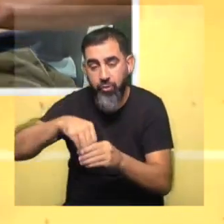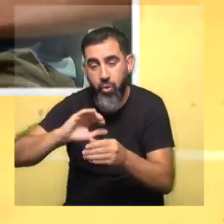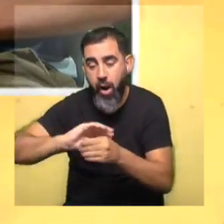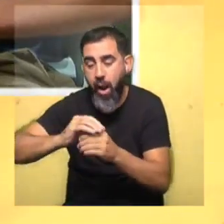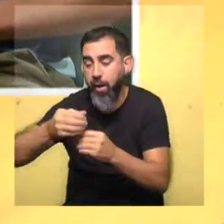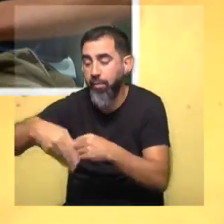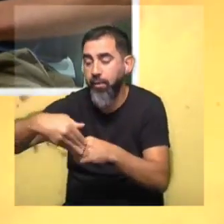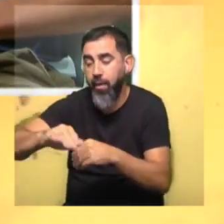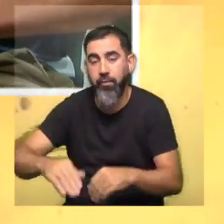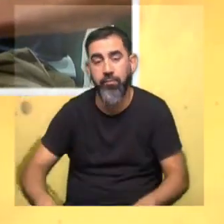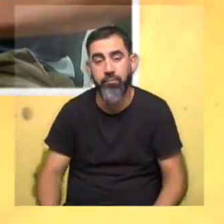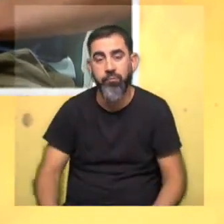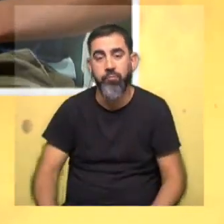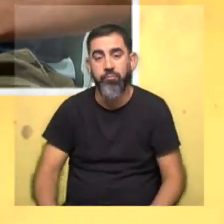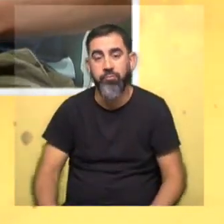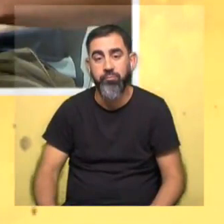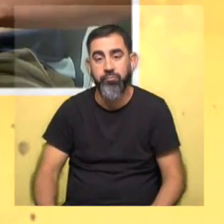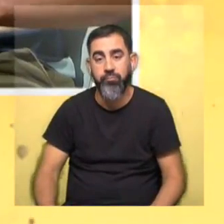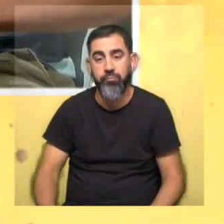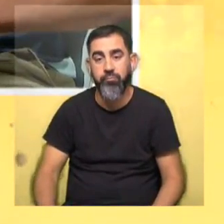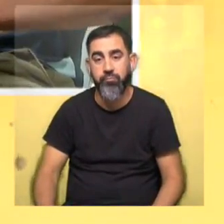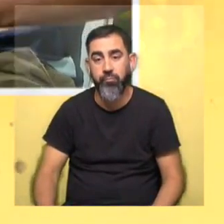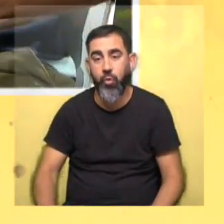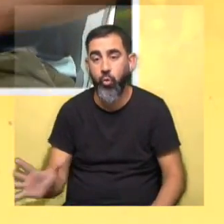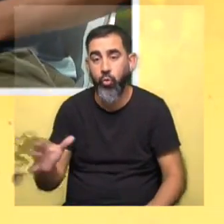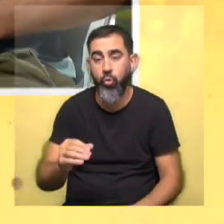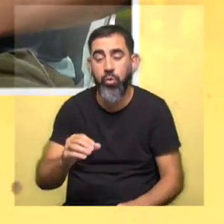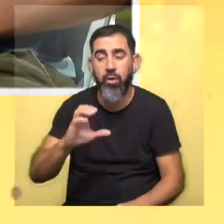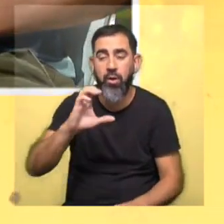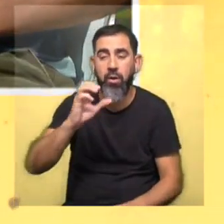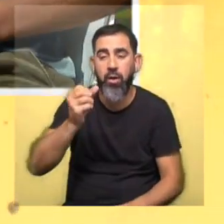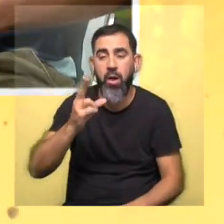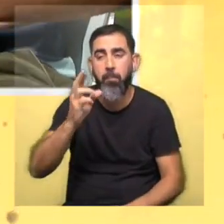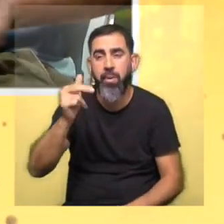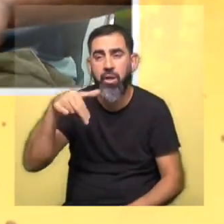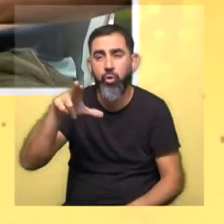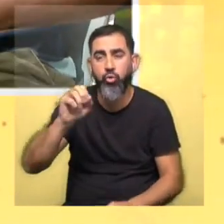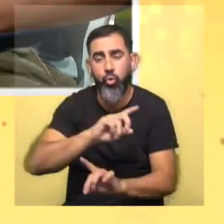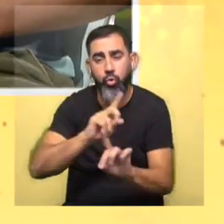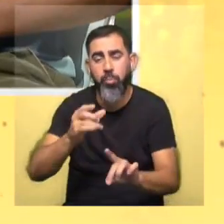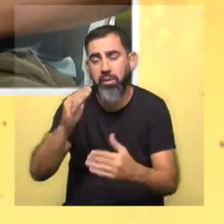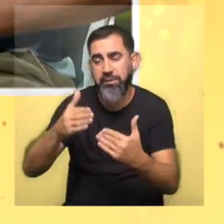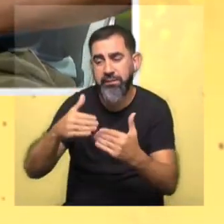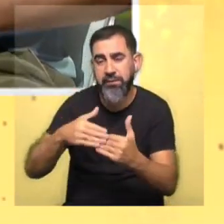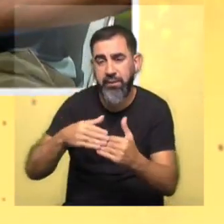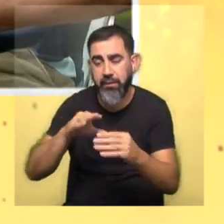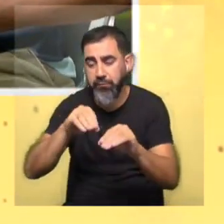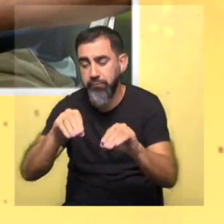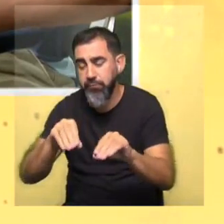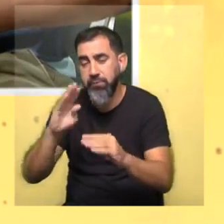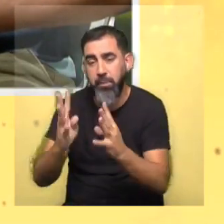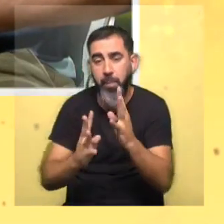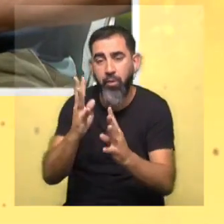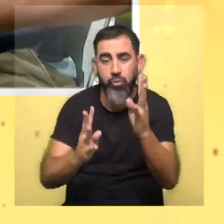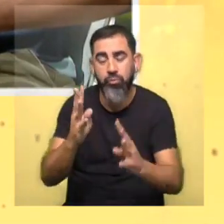cáscara no. Y bueno, todo lo que anda allí, el carpincho no come mandarina, pero sí anda abajo comiendo el pastito.